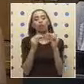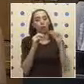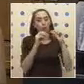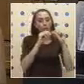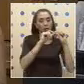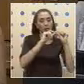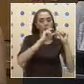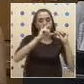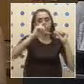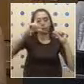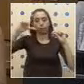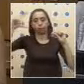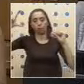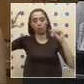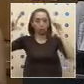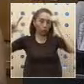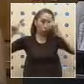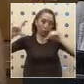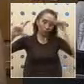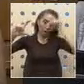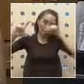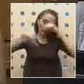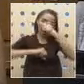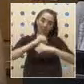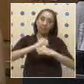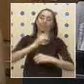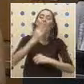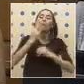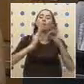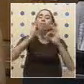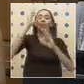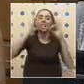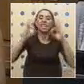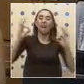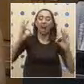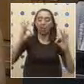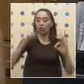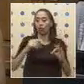según su gradación. En nada de lo demás estoy de acuerdo.